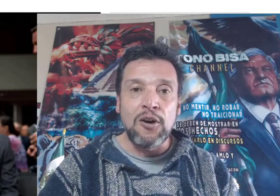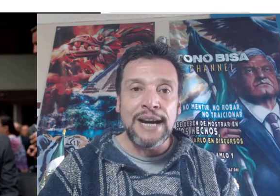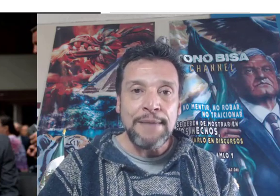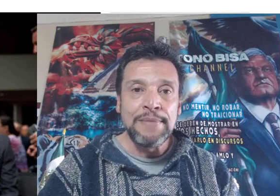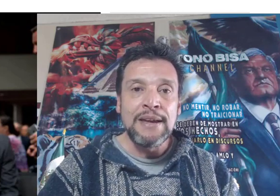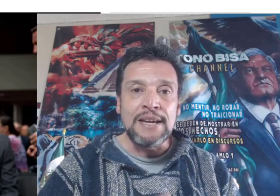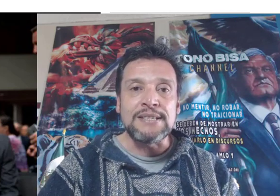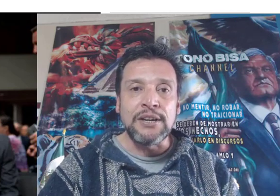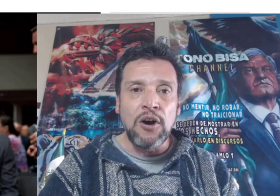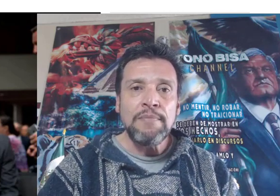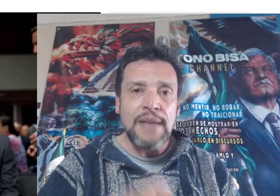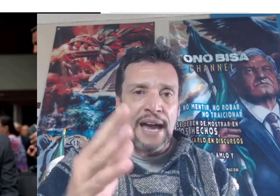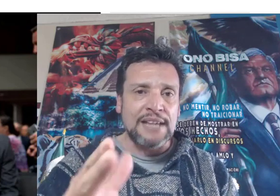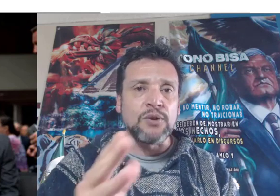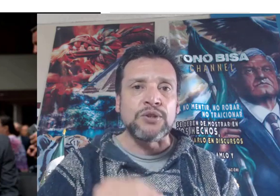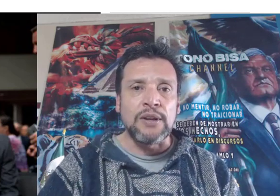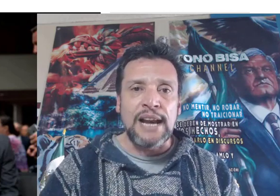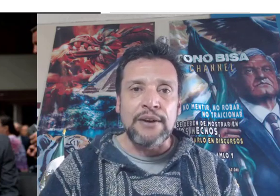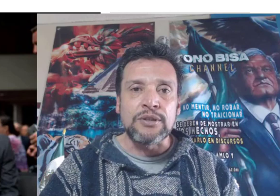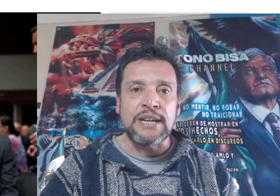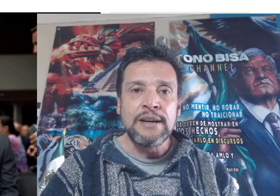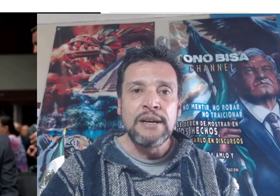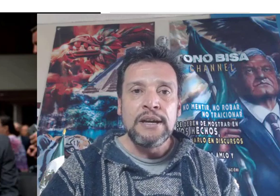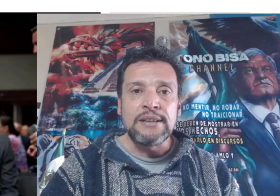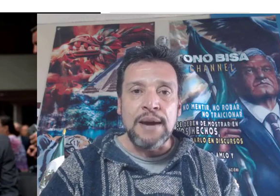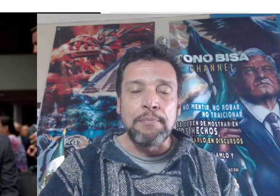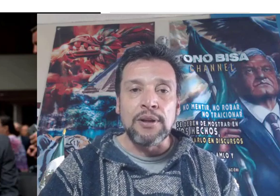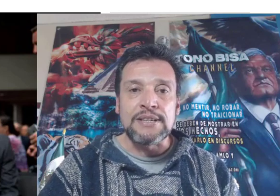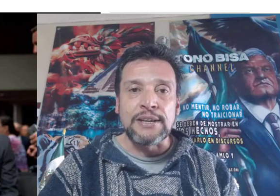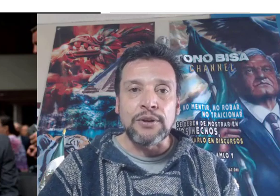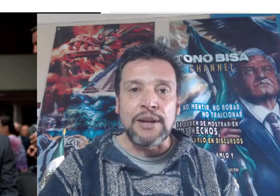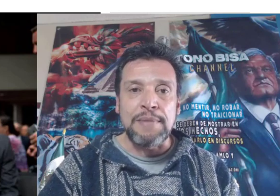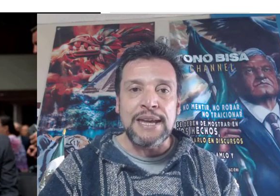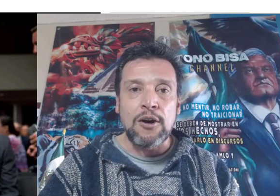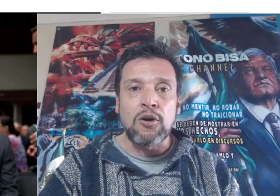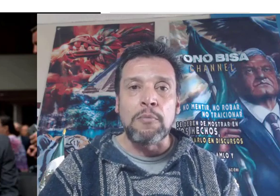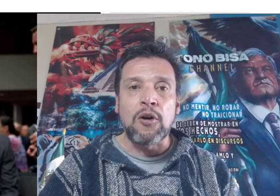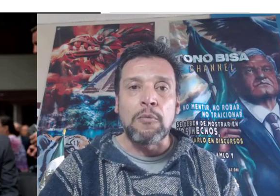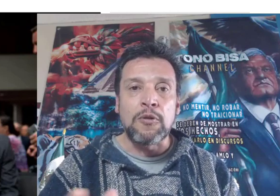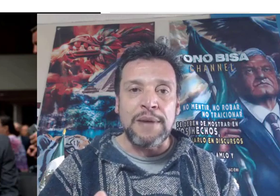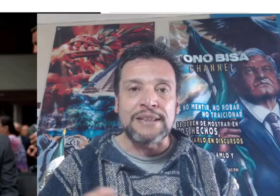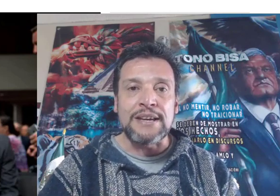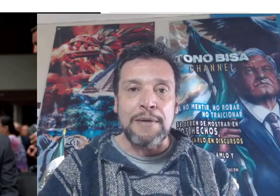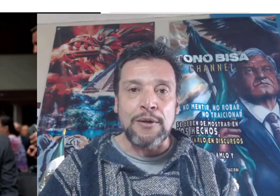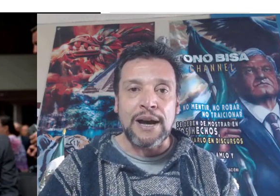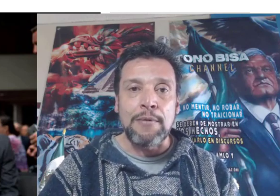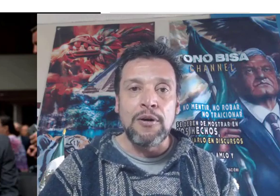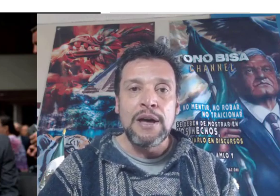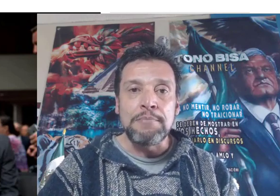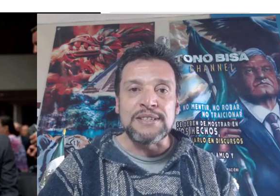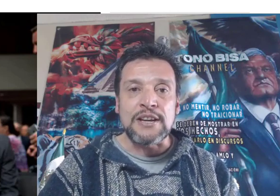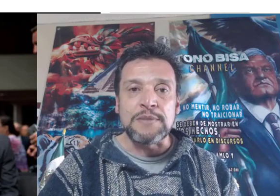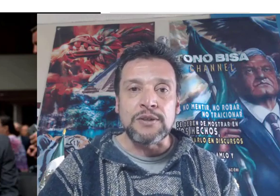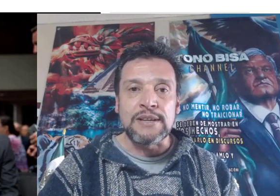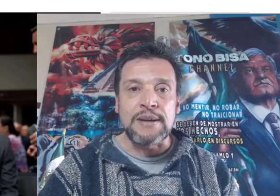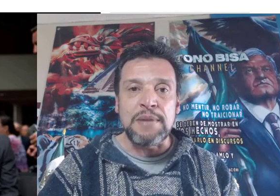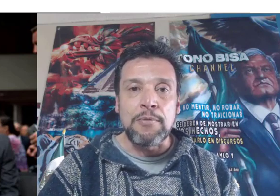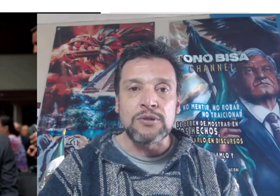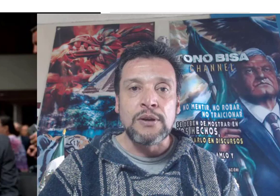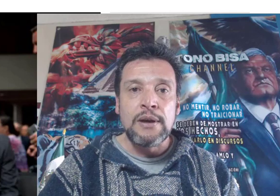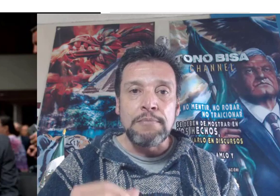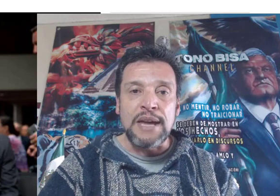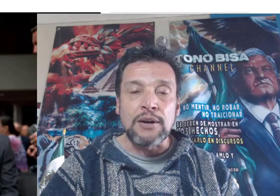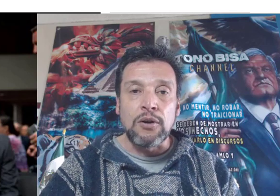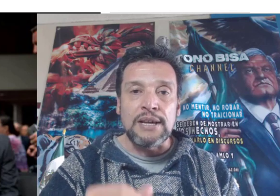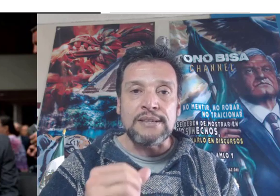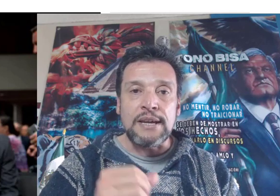que así se logre y si no a las 8 de la noche tiempo del centro de méxico como comúnmente llevado a cabo mis transmisiones en